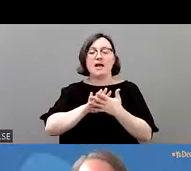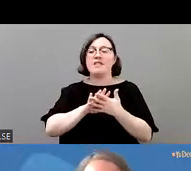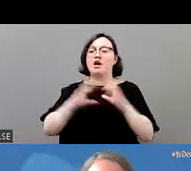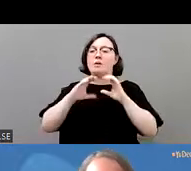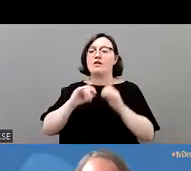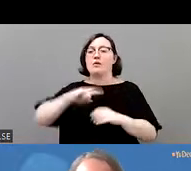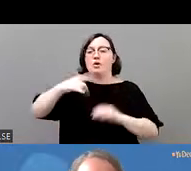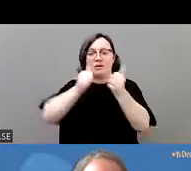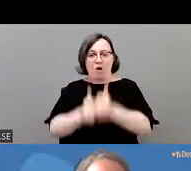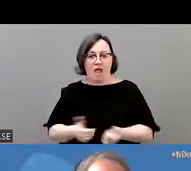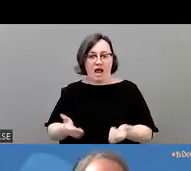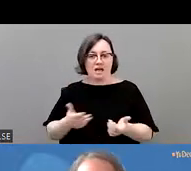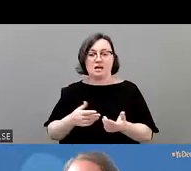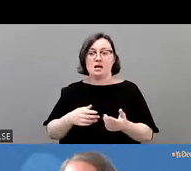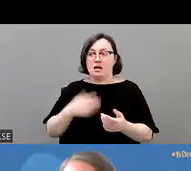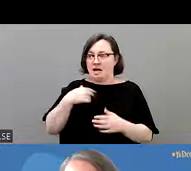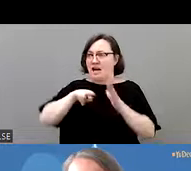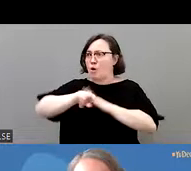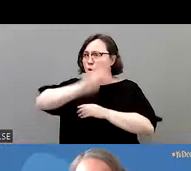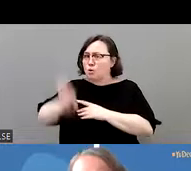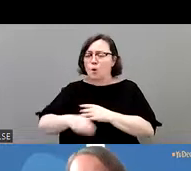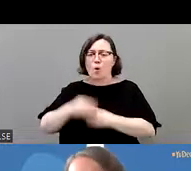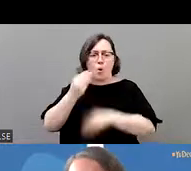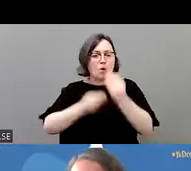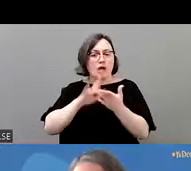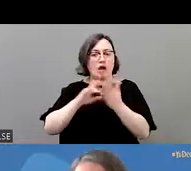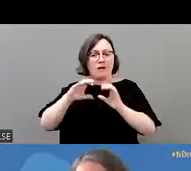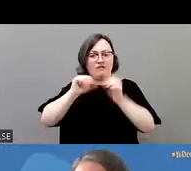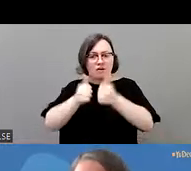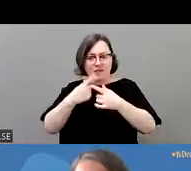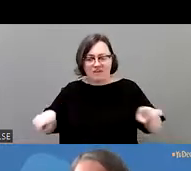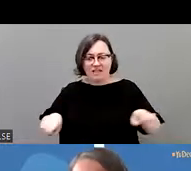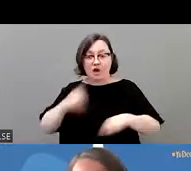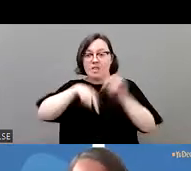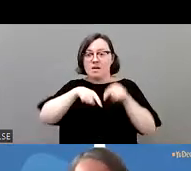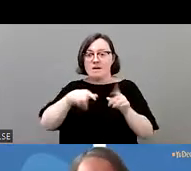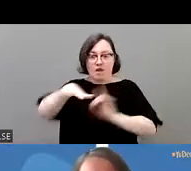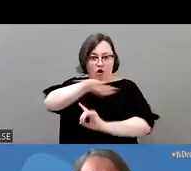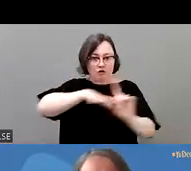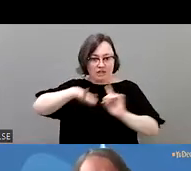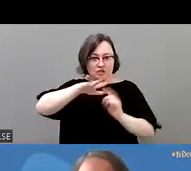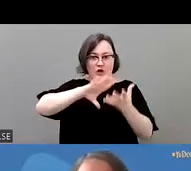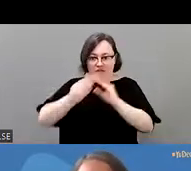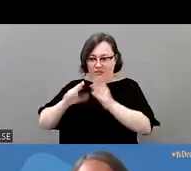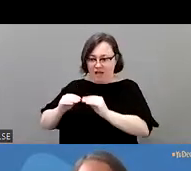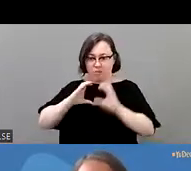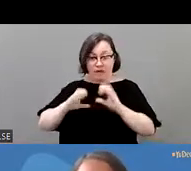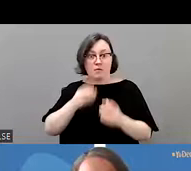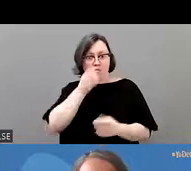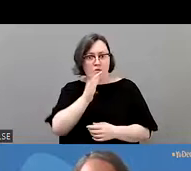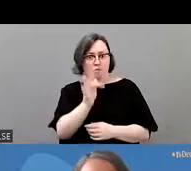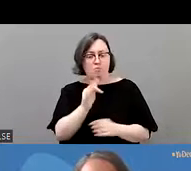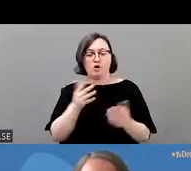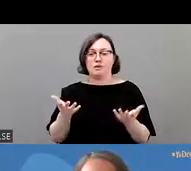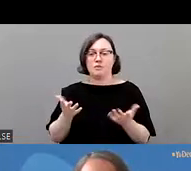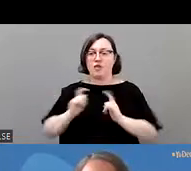de poder utilizar distintos recursos o distintas formas de comunicación en distintos contextos. ¿Esto es bueno? Por supuesto